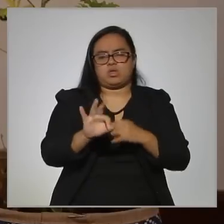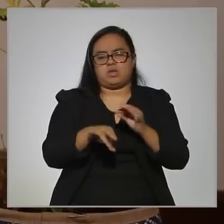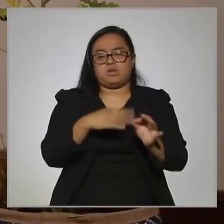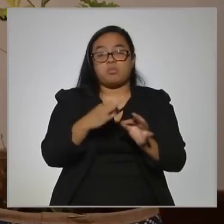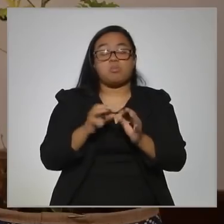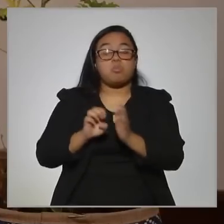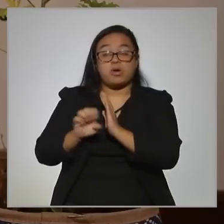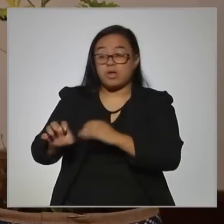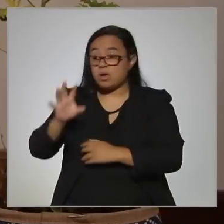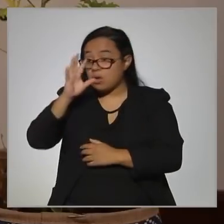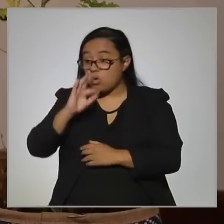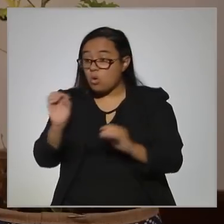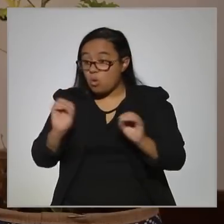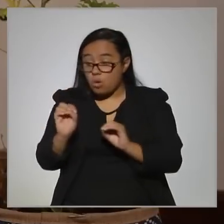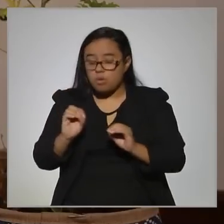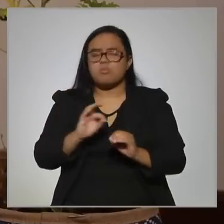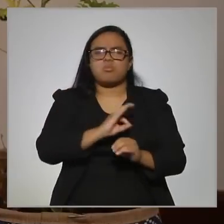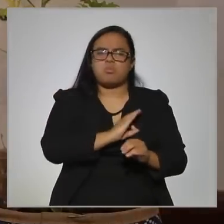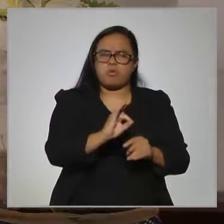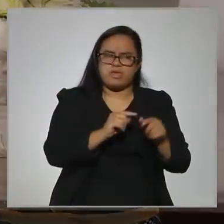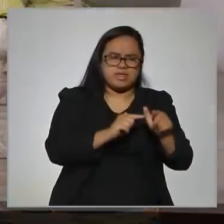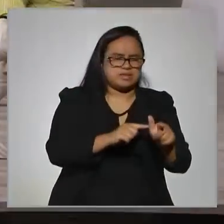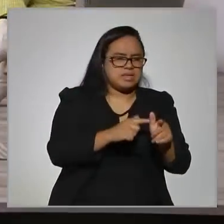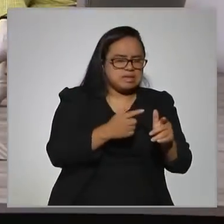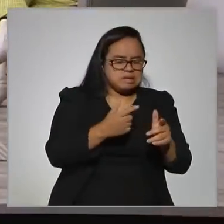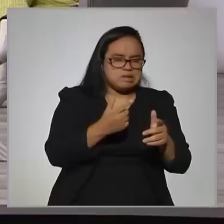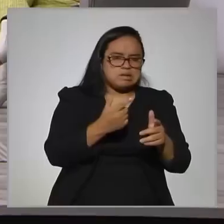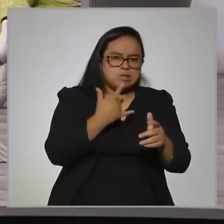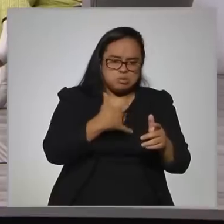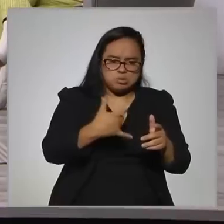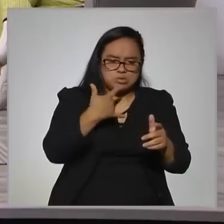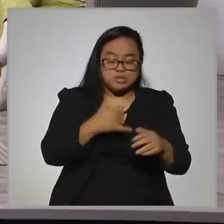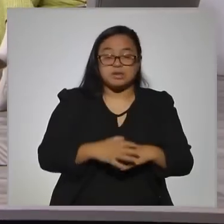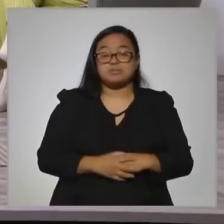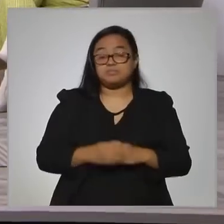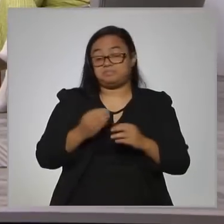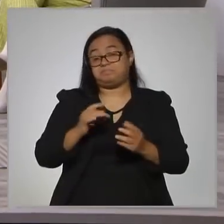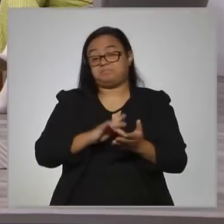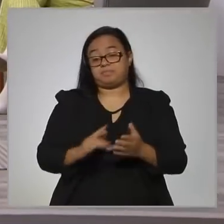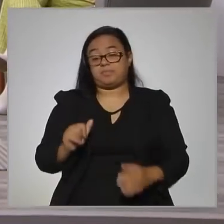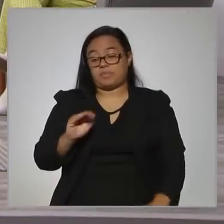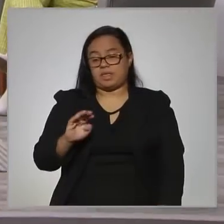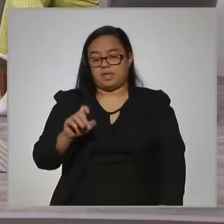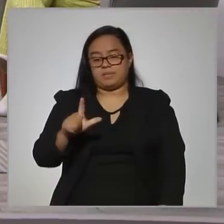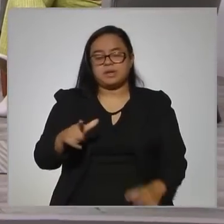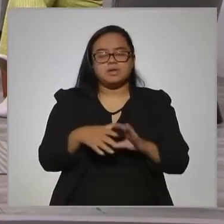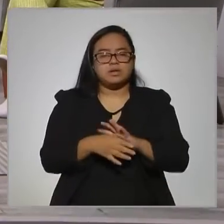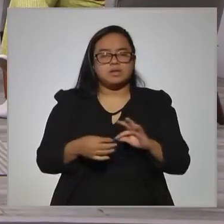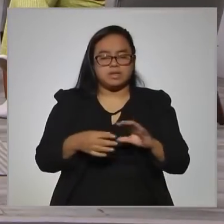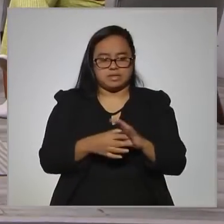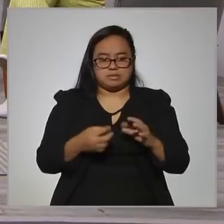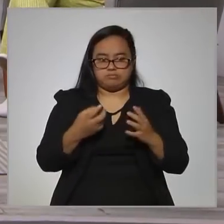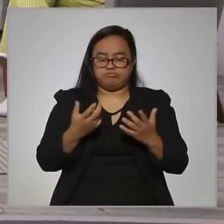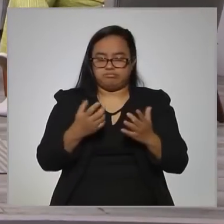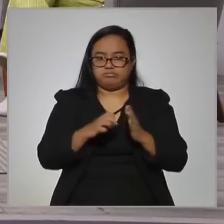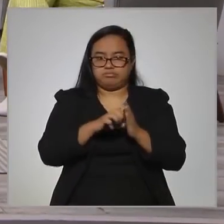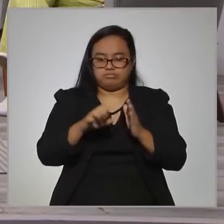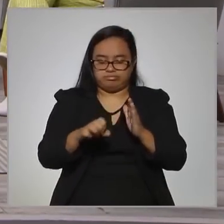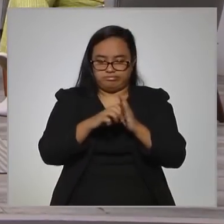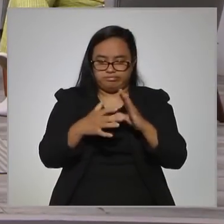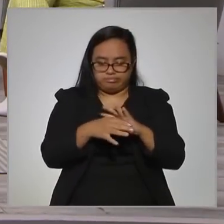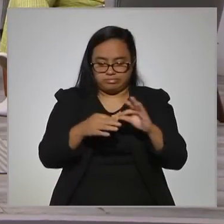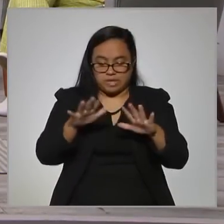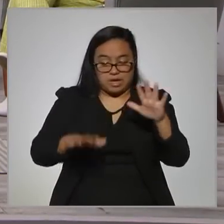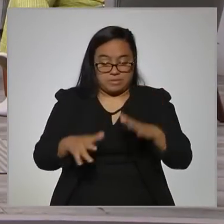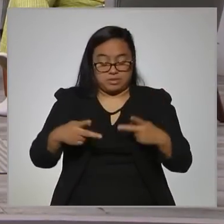aquello que uno se había propuesto. Muchas gracias, Abril Montaudón, por darnos este panorama sobre lo que